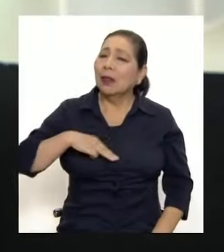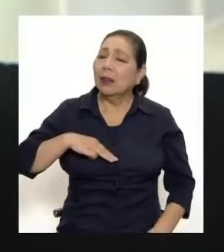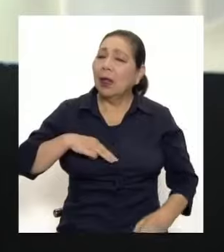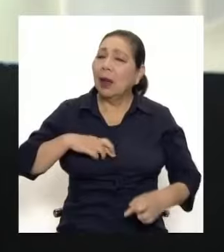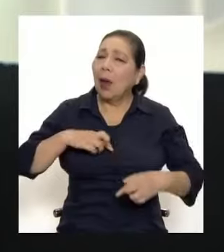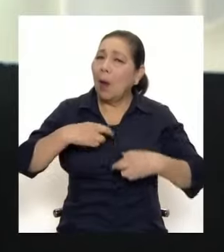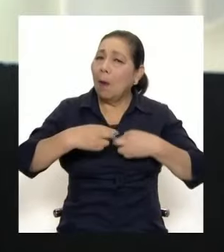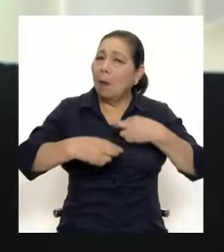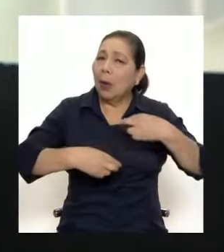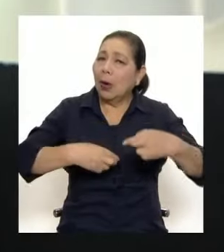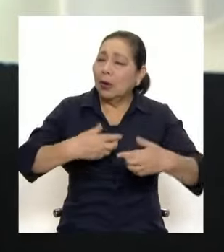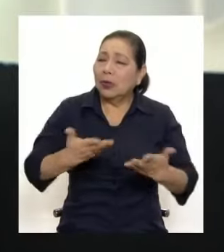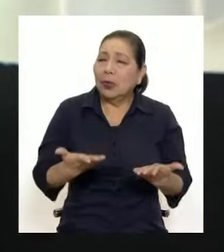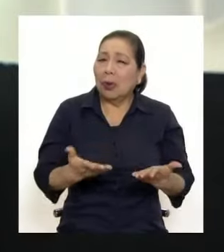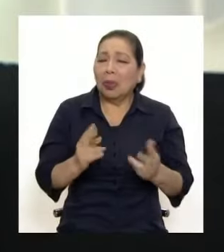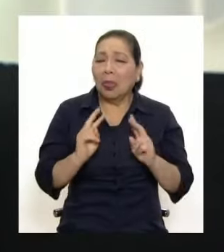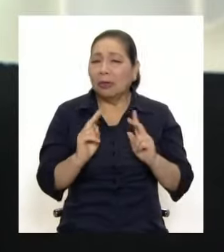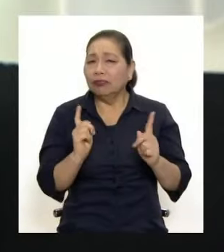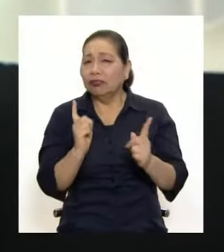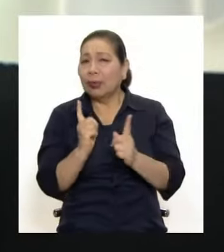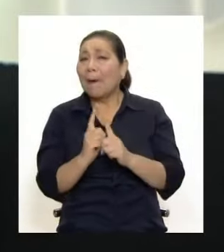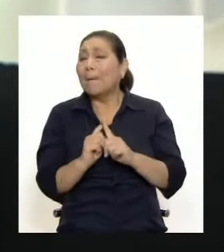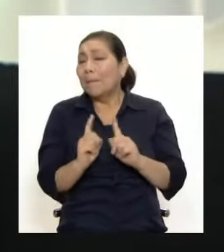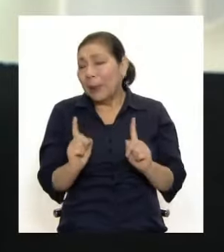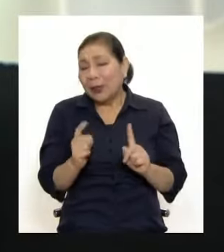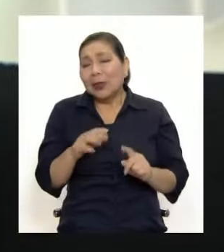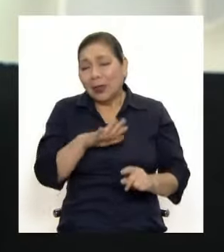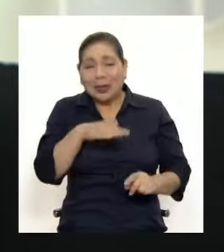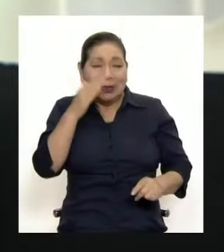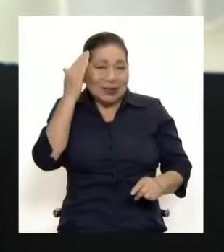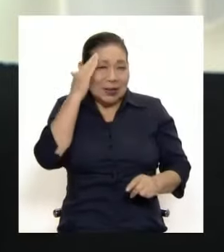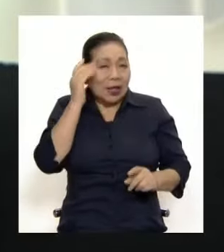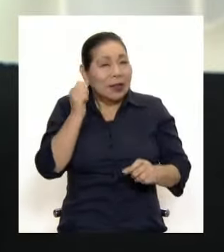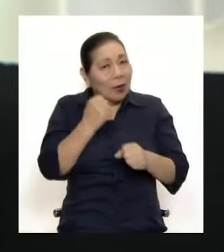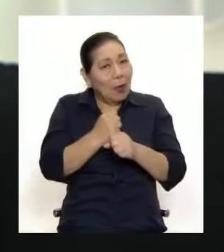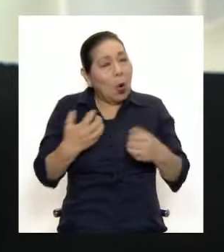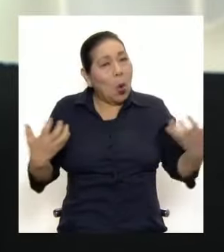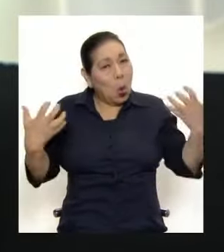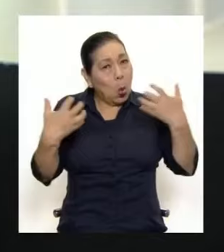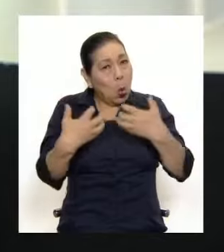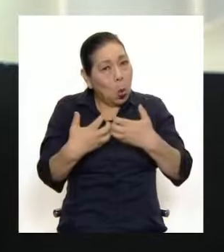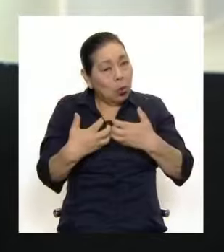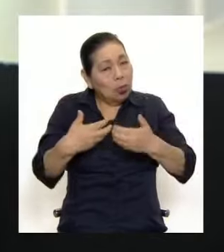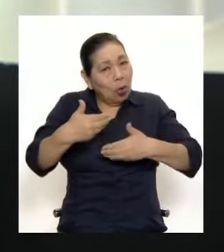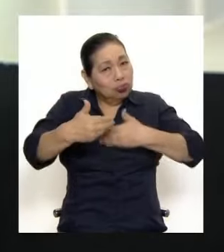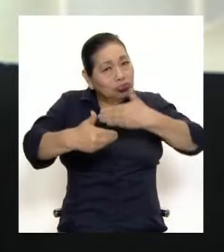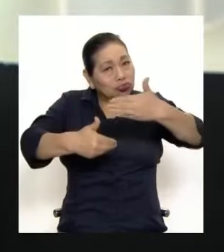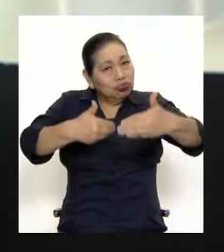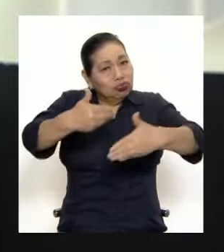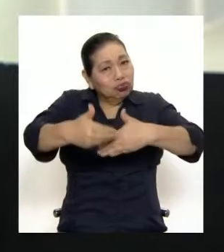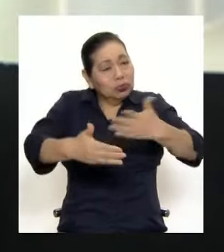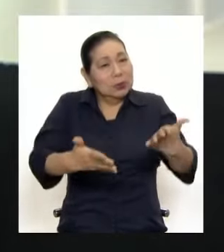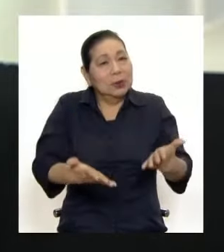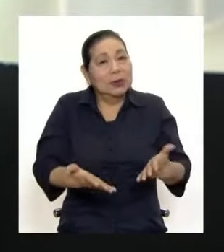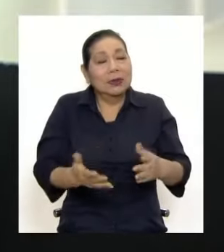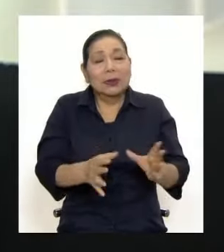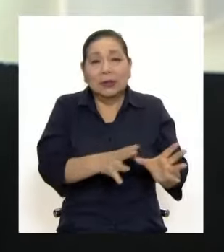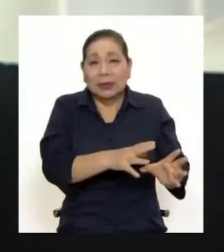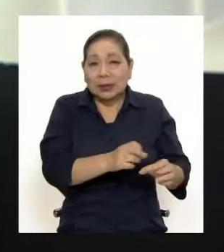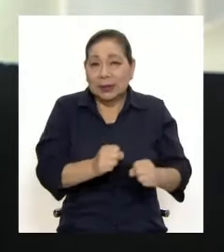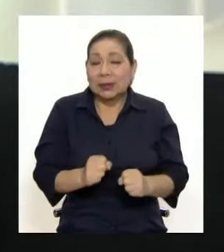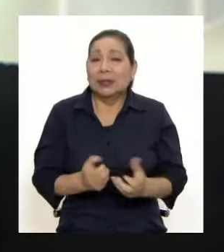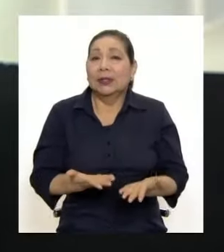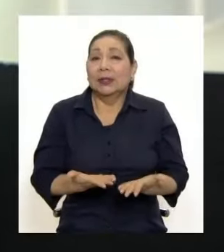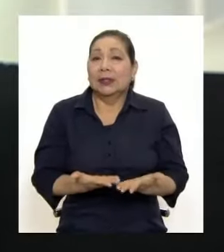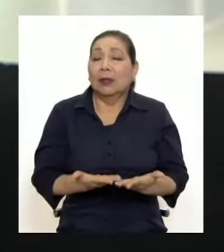es cierto sanipes de repente no ve directamente ese tema Pero sabemos que se trabaja en conjunto no para que la producción o en todo caso la extracción